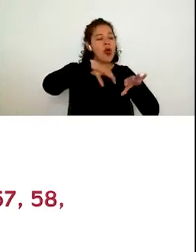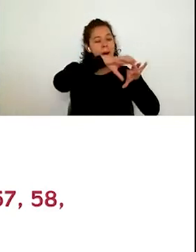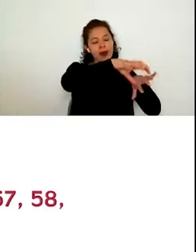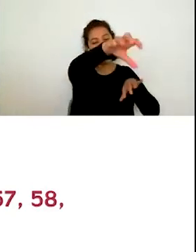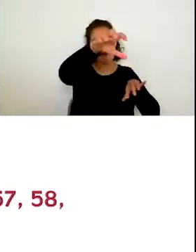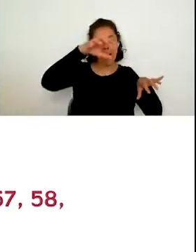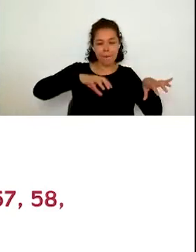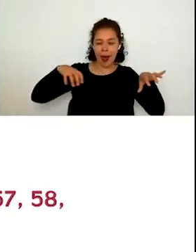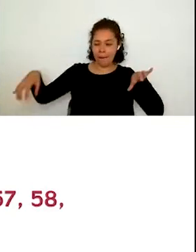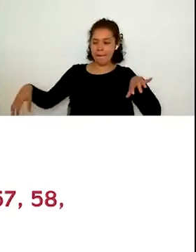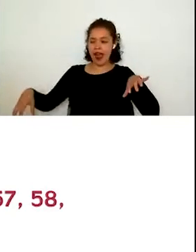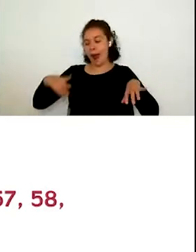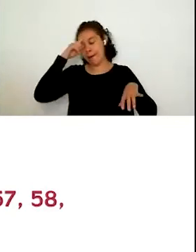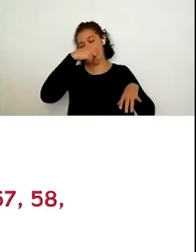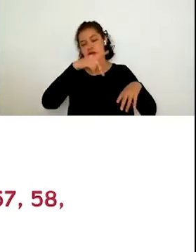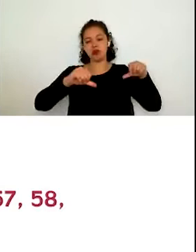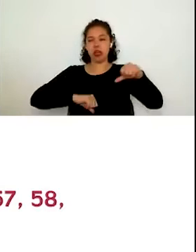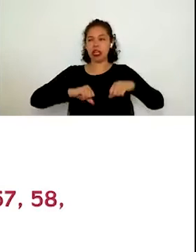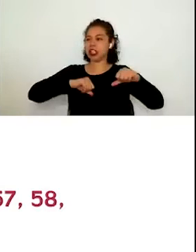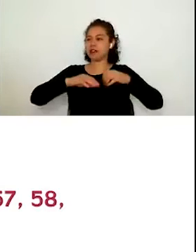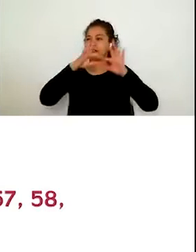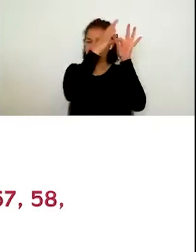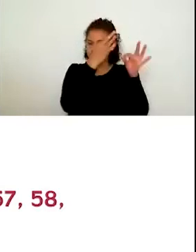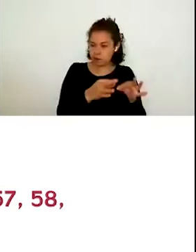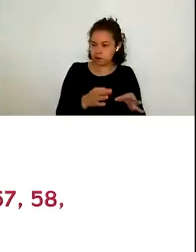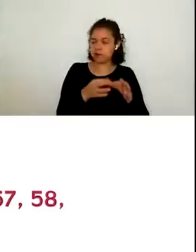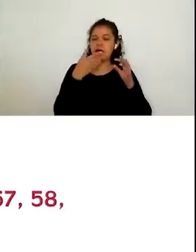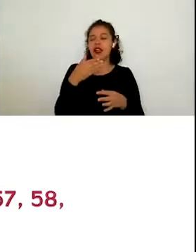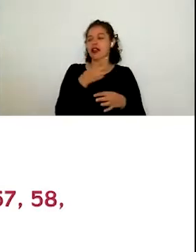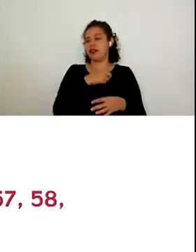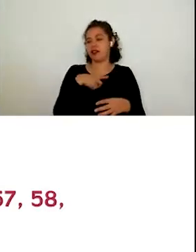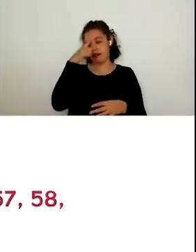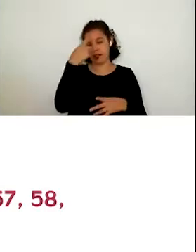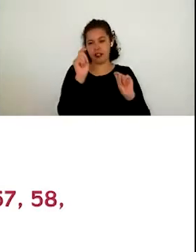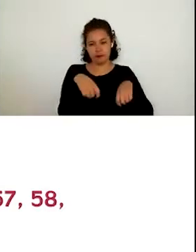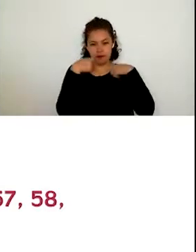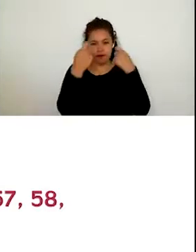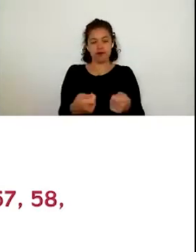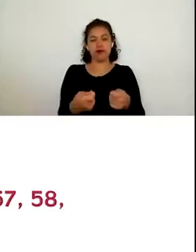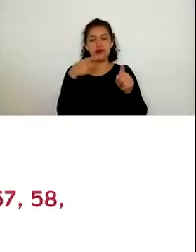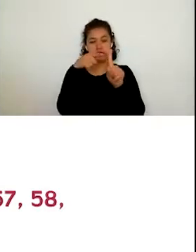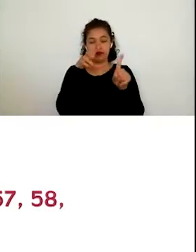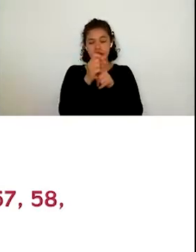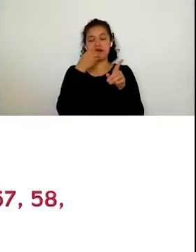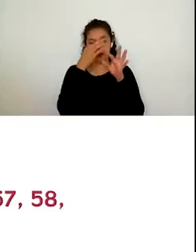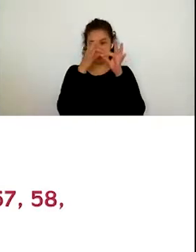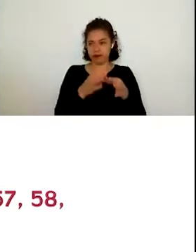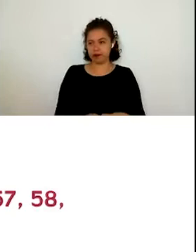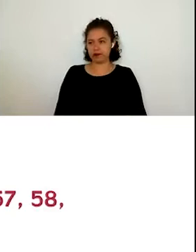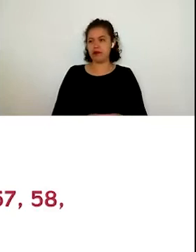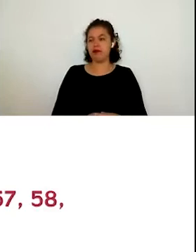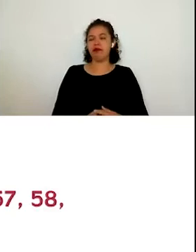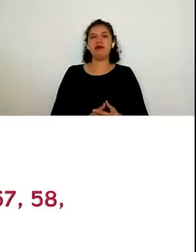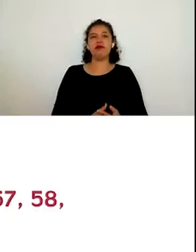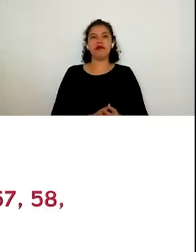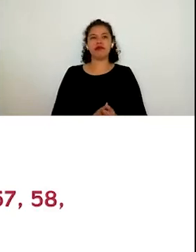cumplan con las actividades en las que están designadas para cumplir su objeto social. Deben cuidar